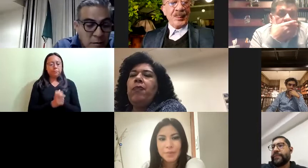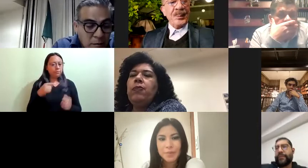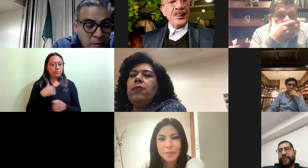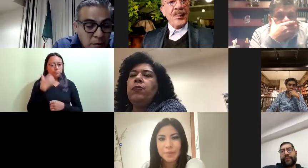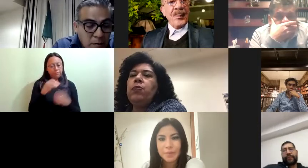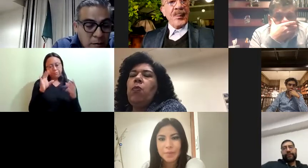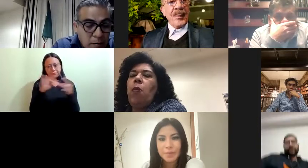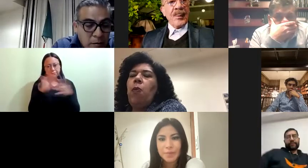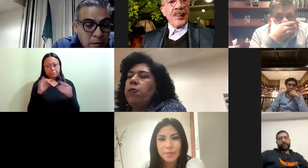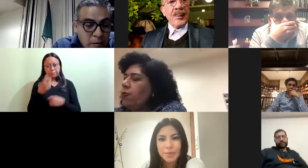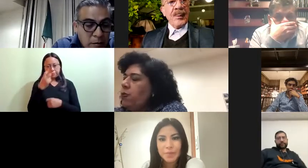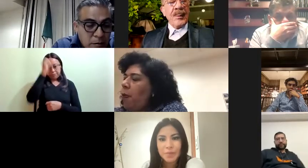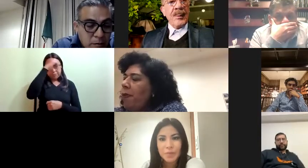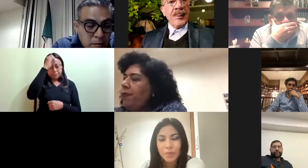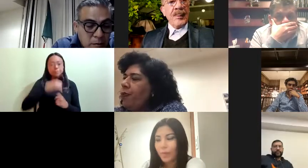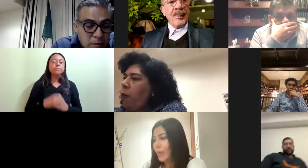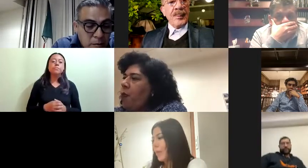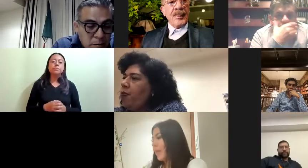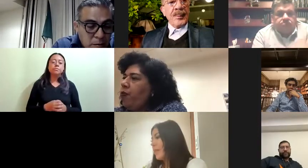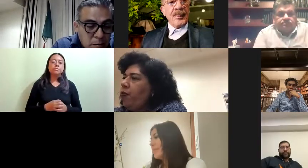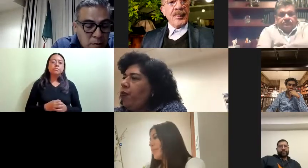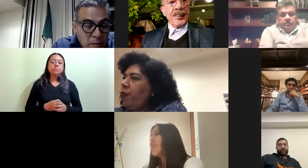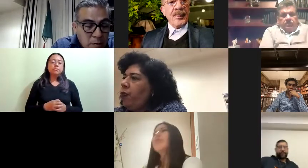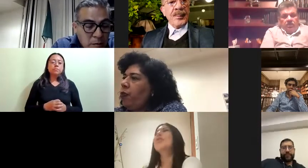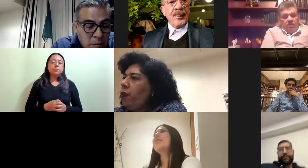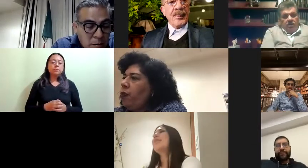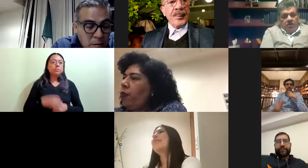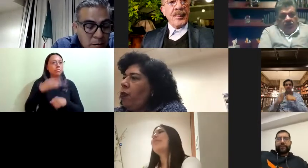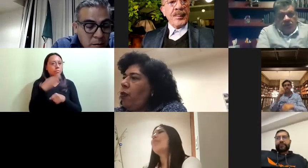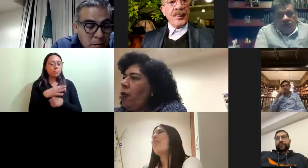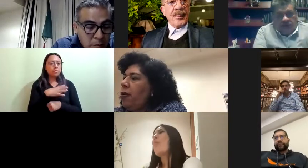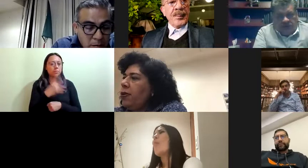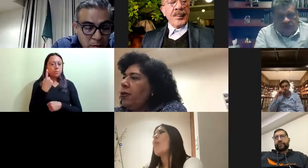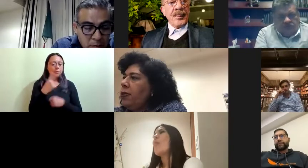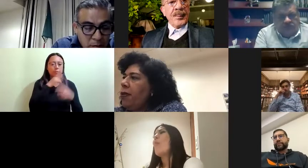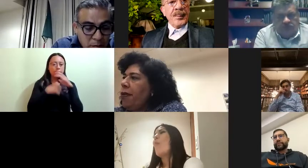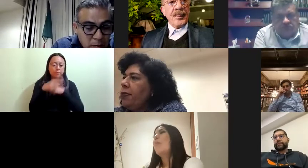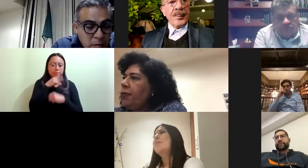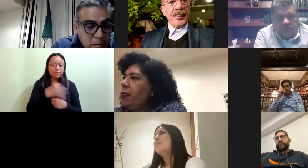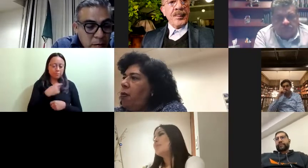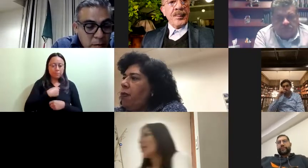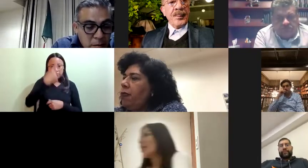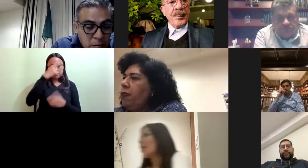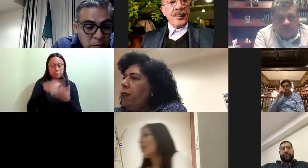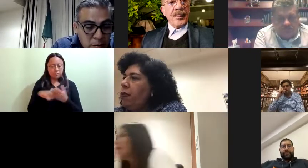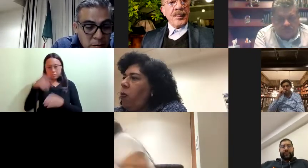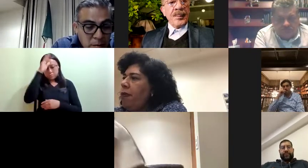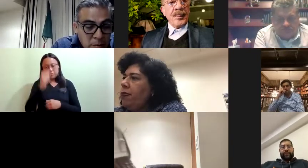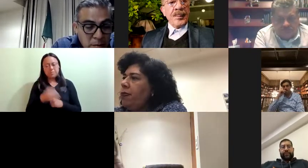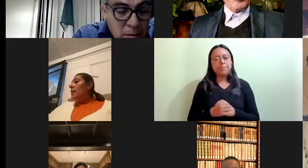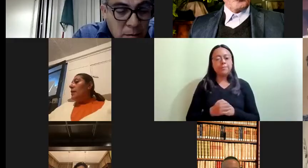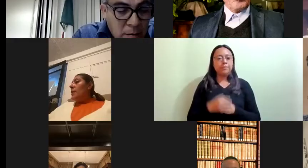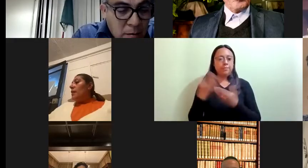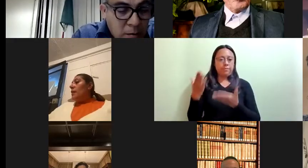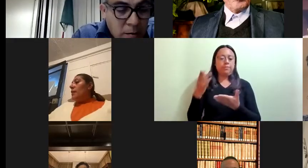siguiente comentario. Si existe esta preocupación, bueno, yo coincido con el argumento del diputado Gaviño,